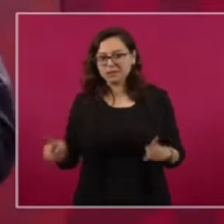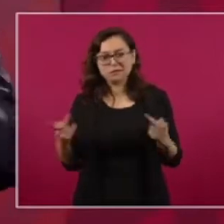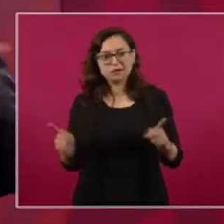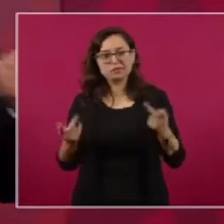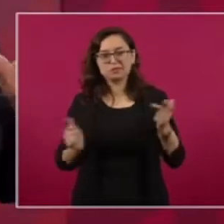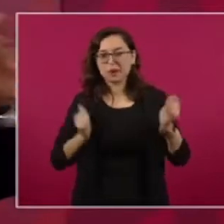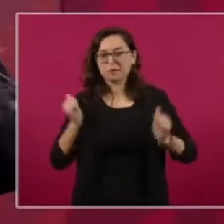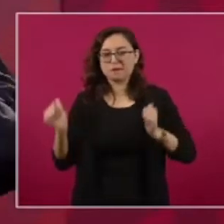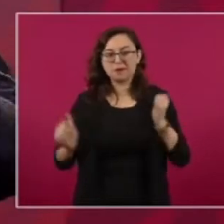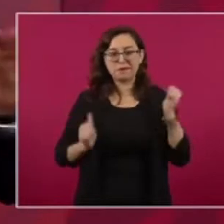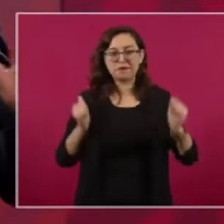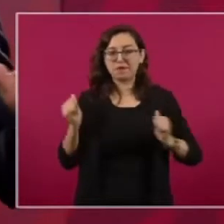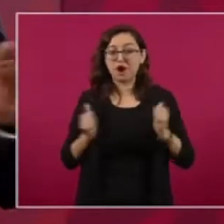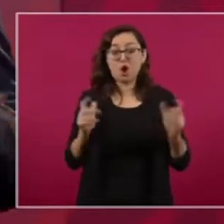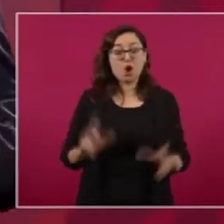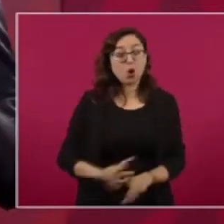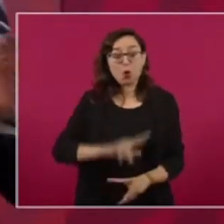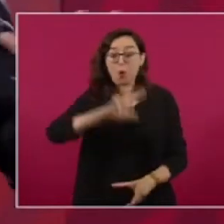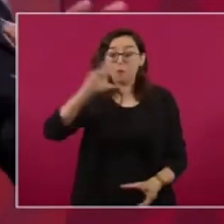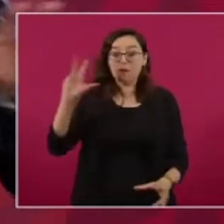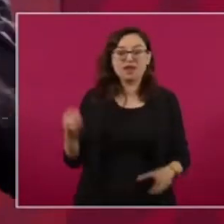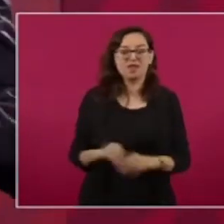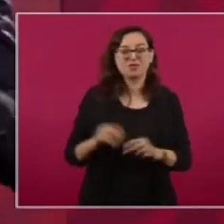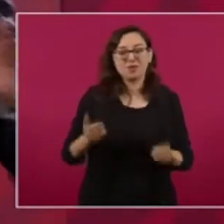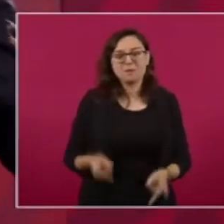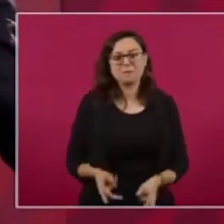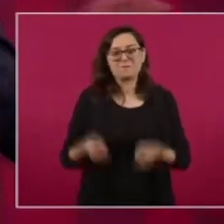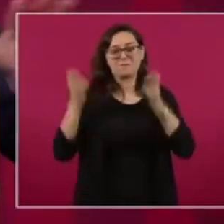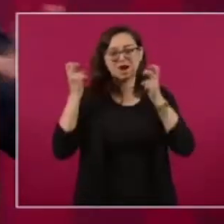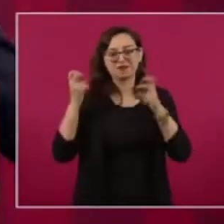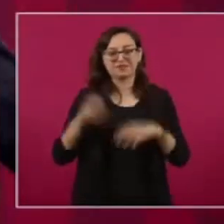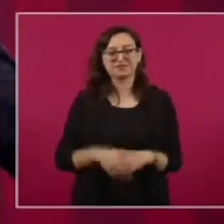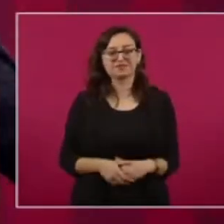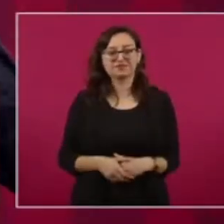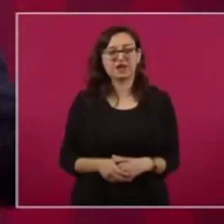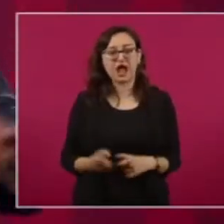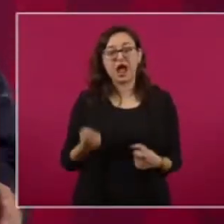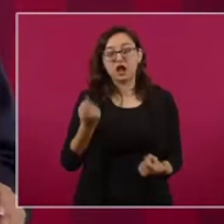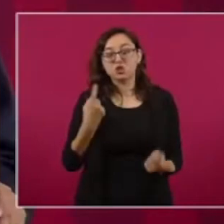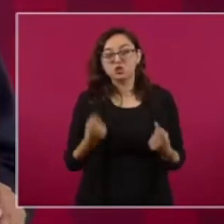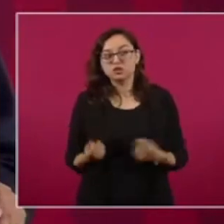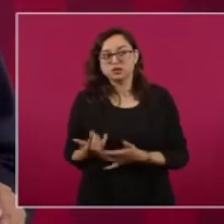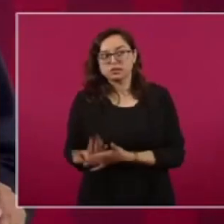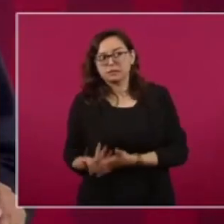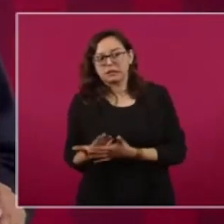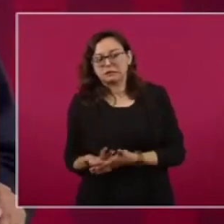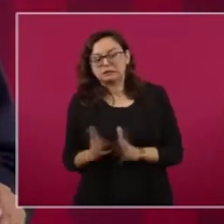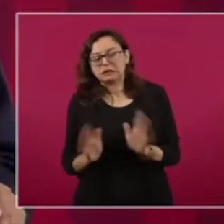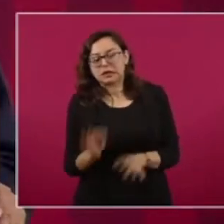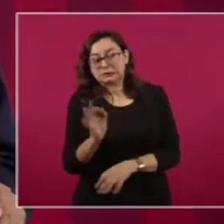Algunos están esperando que yo me vaya,